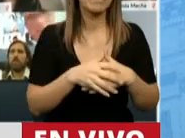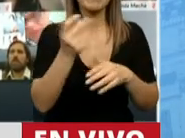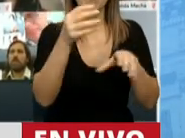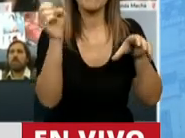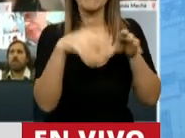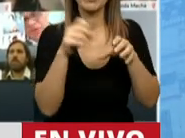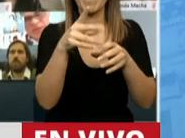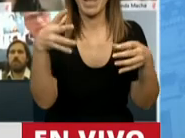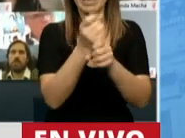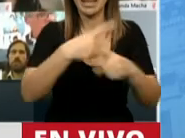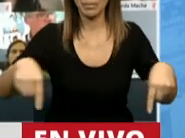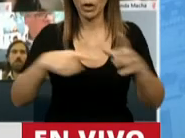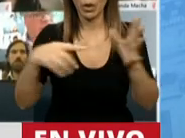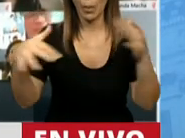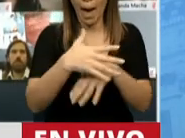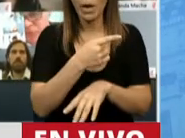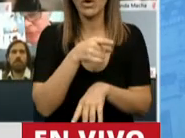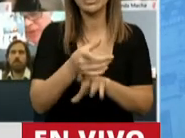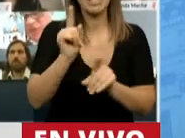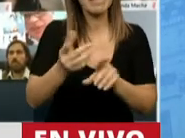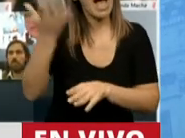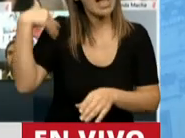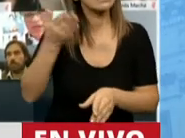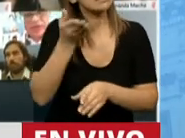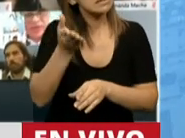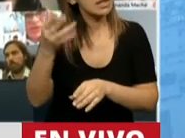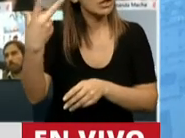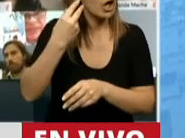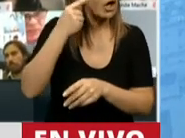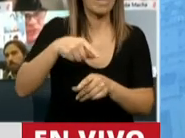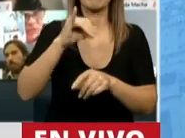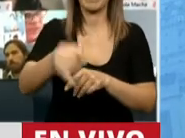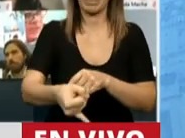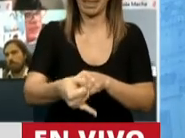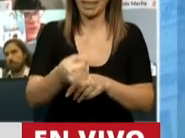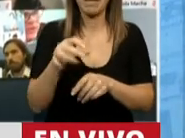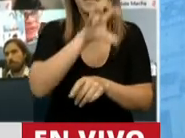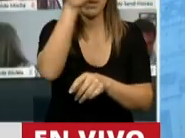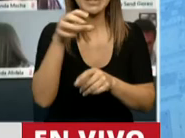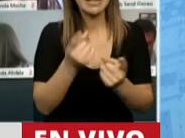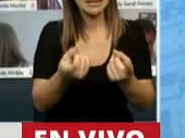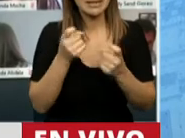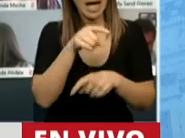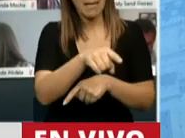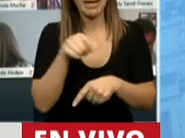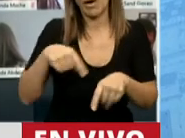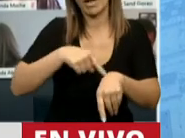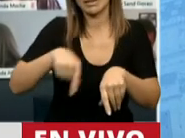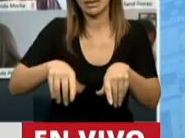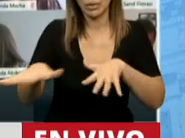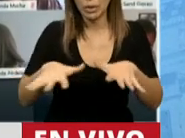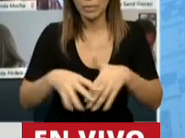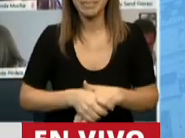Compensador para el Transporte Urbano, que era algo que estábamos solicitando y las provincias están necesitando en este contexto.